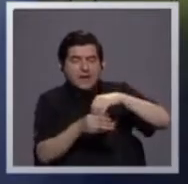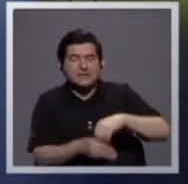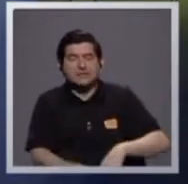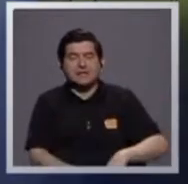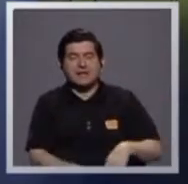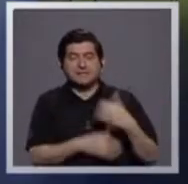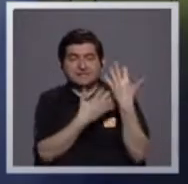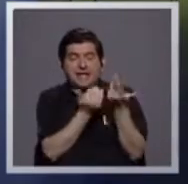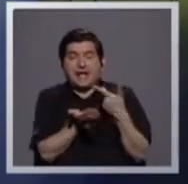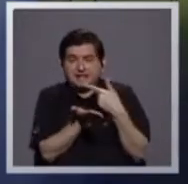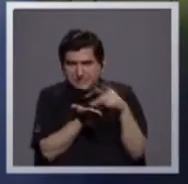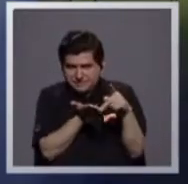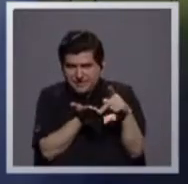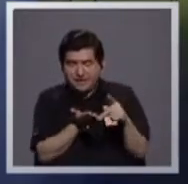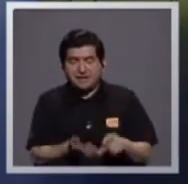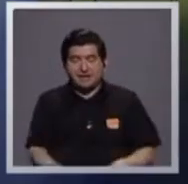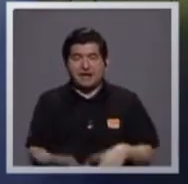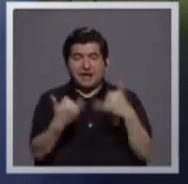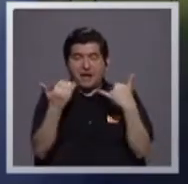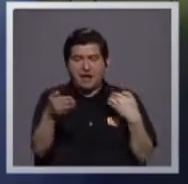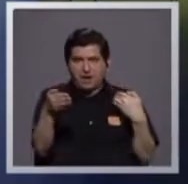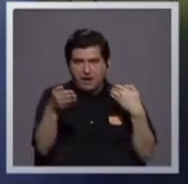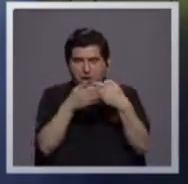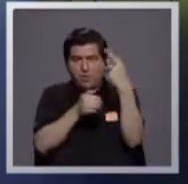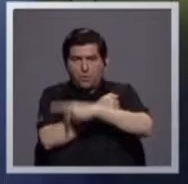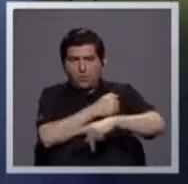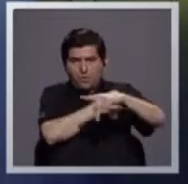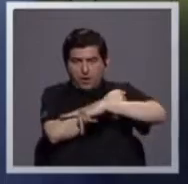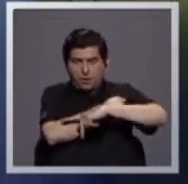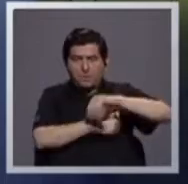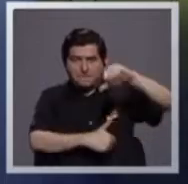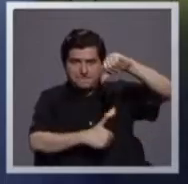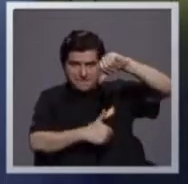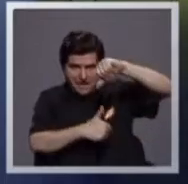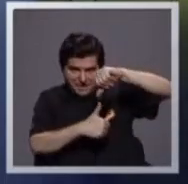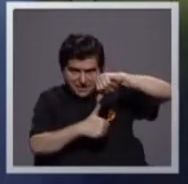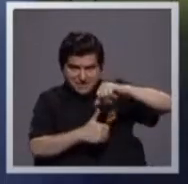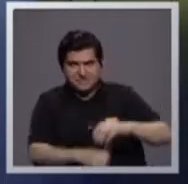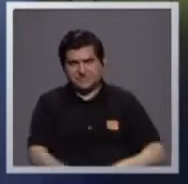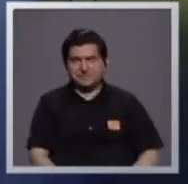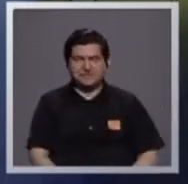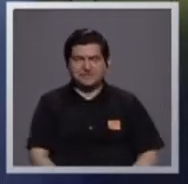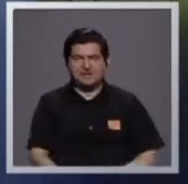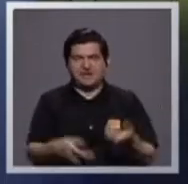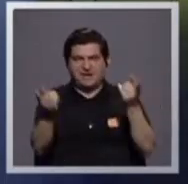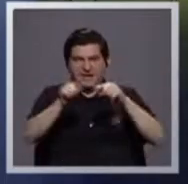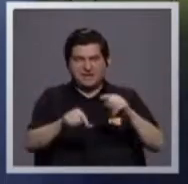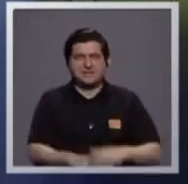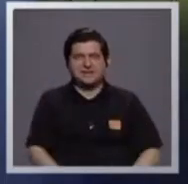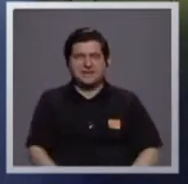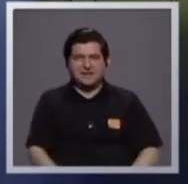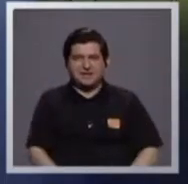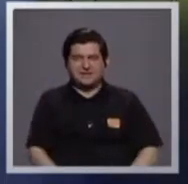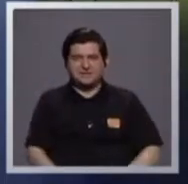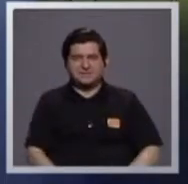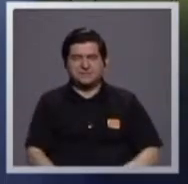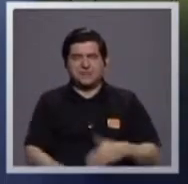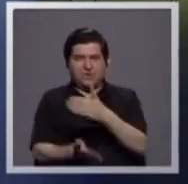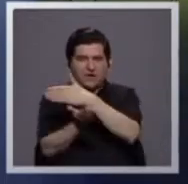pues tocan la puerta de un país de Centroamérica que queda entre el río San Juan y el río